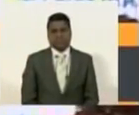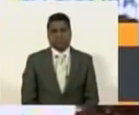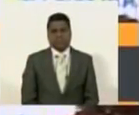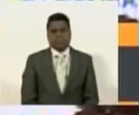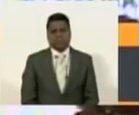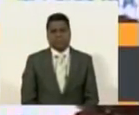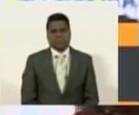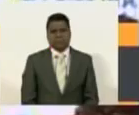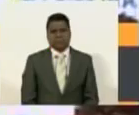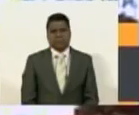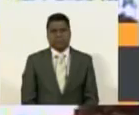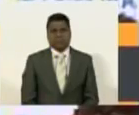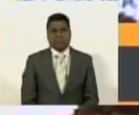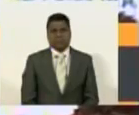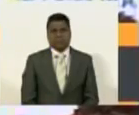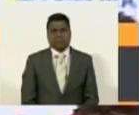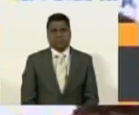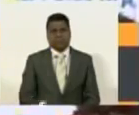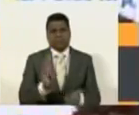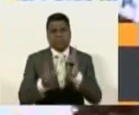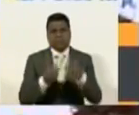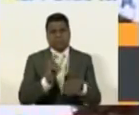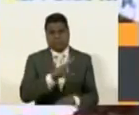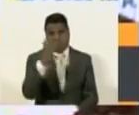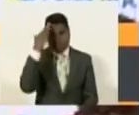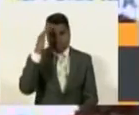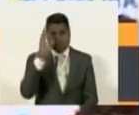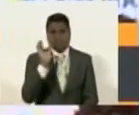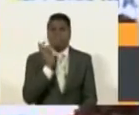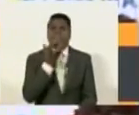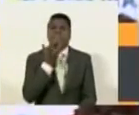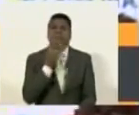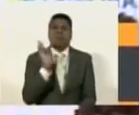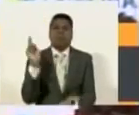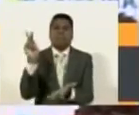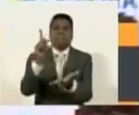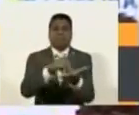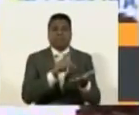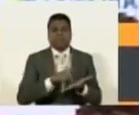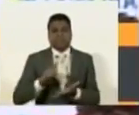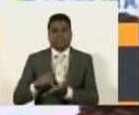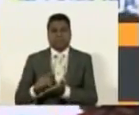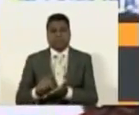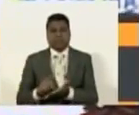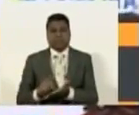Uno no sabe a estas alturas si ellos van a participar o no. No sabe.